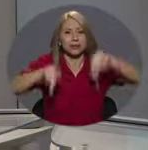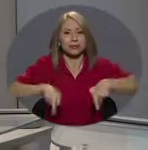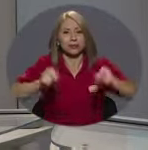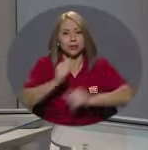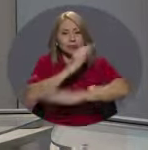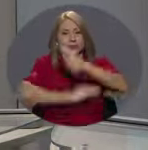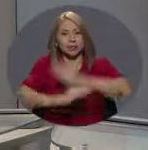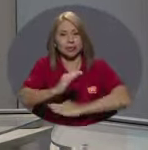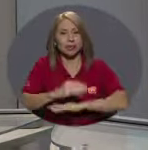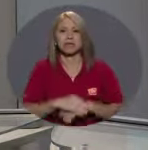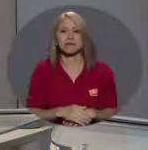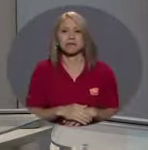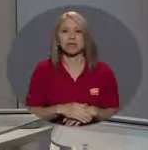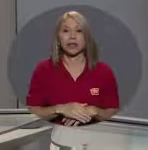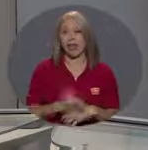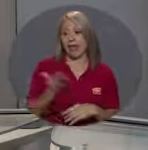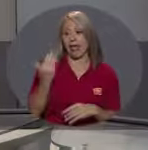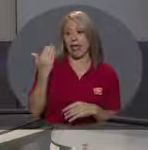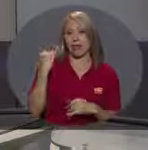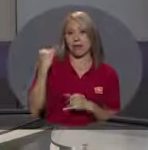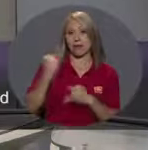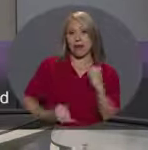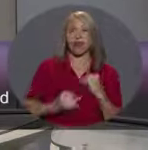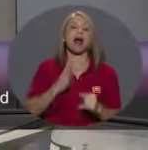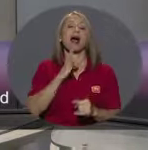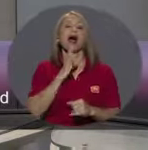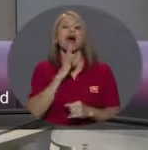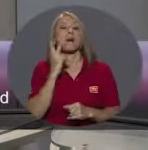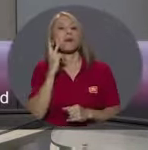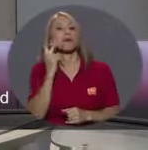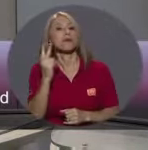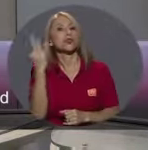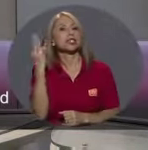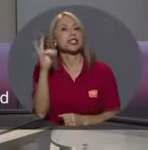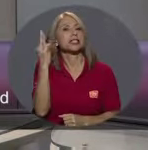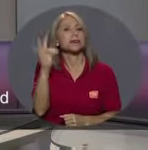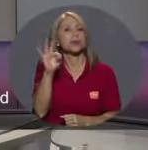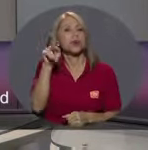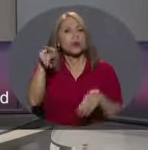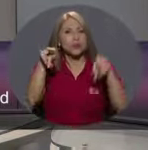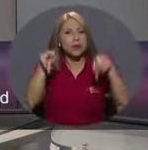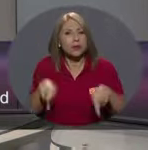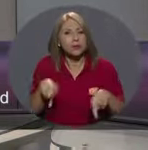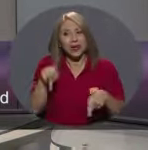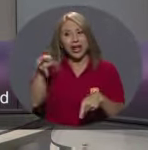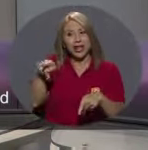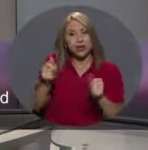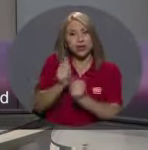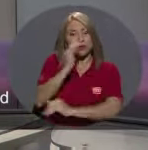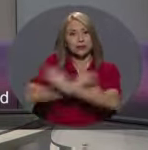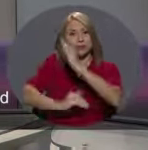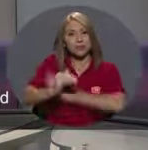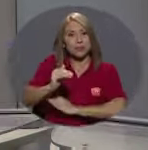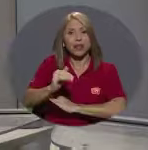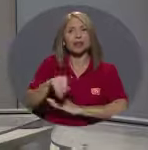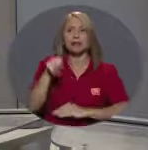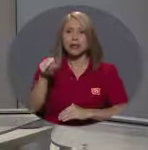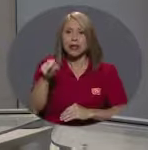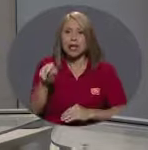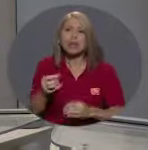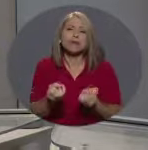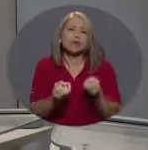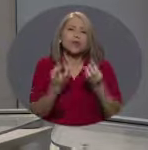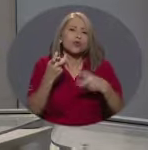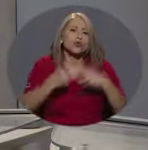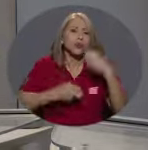con alguna discapacidad. Al final del bloque pues compartimos el testimonio de una persona que tiene discapacidad y